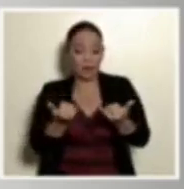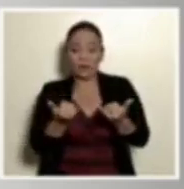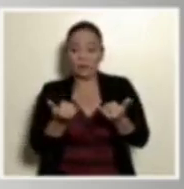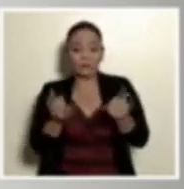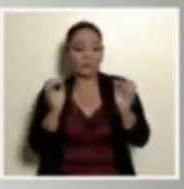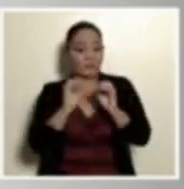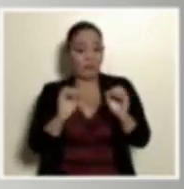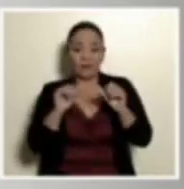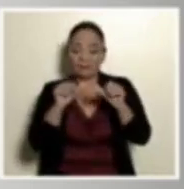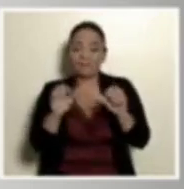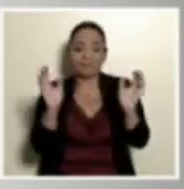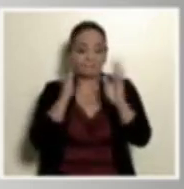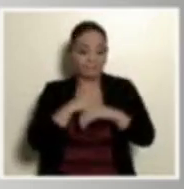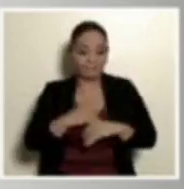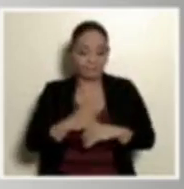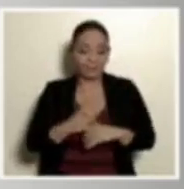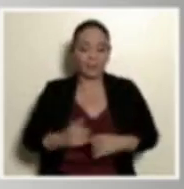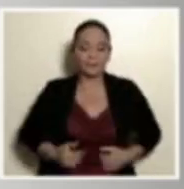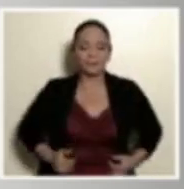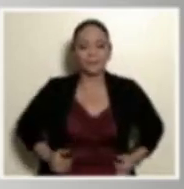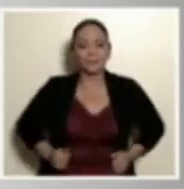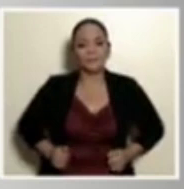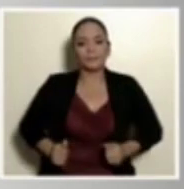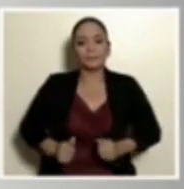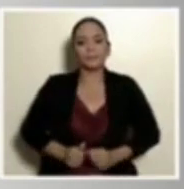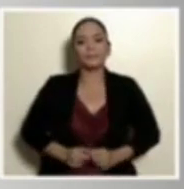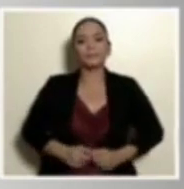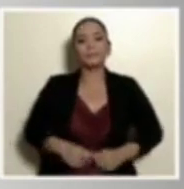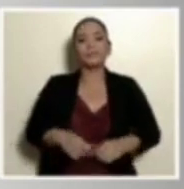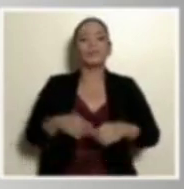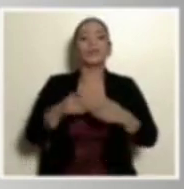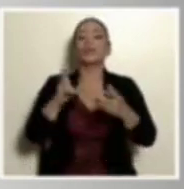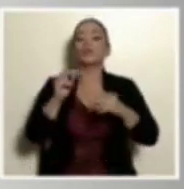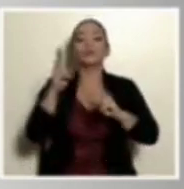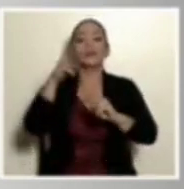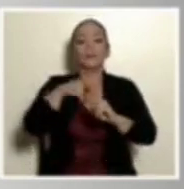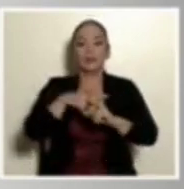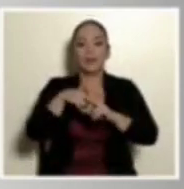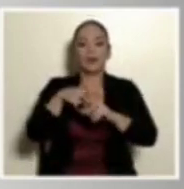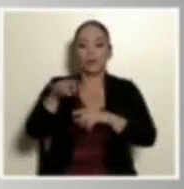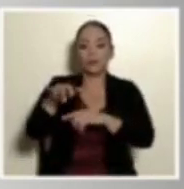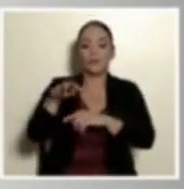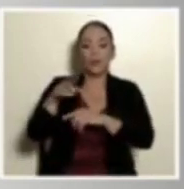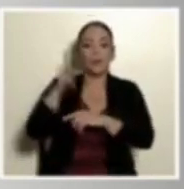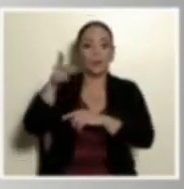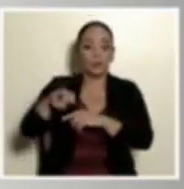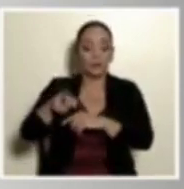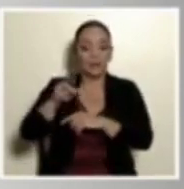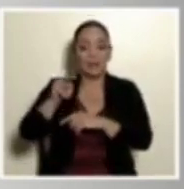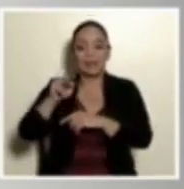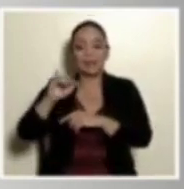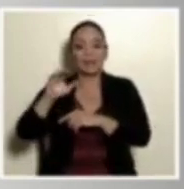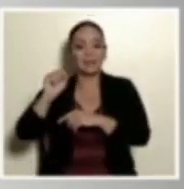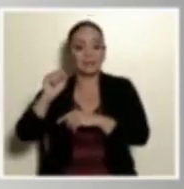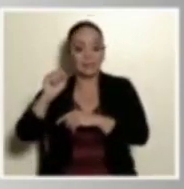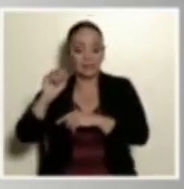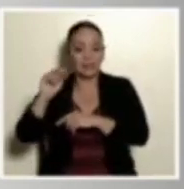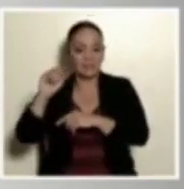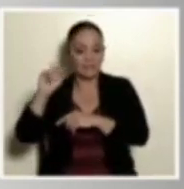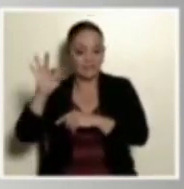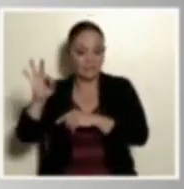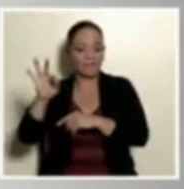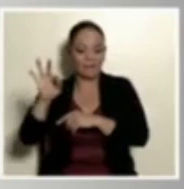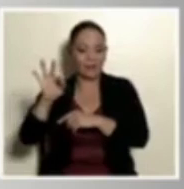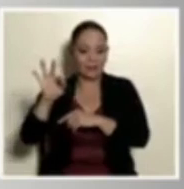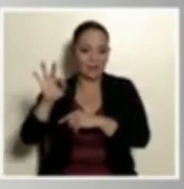tenerlo. No se aplica la normativa de contabilidad obligatoria, NICS y NIF, como era el caso del ICE, que